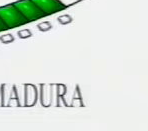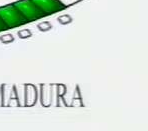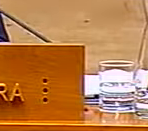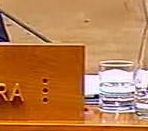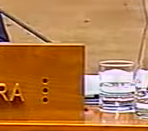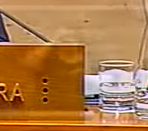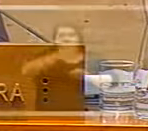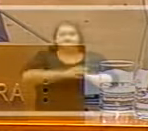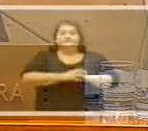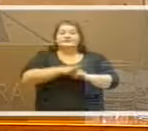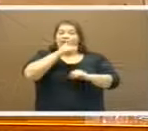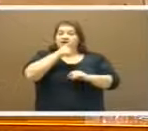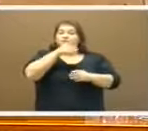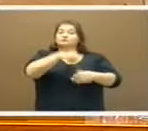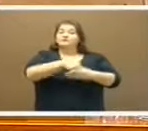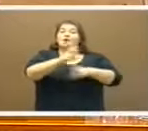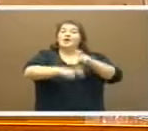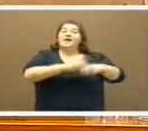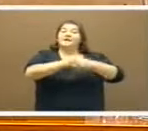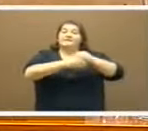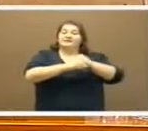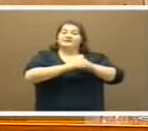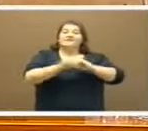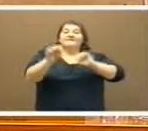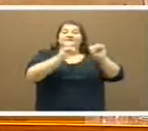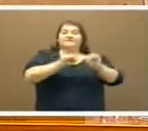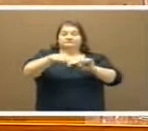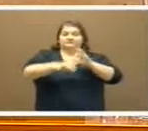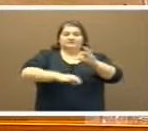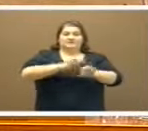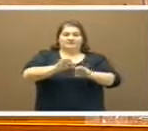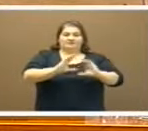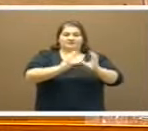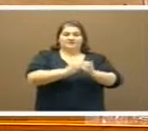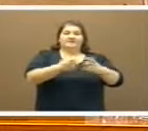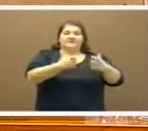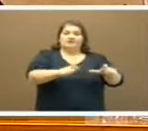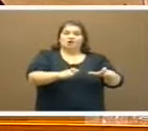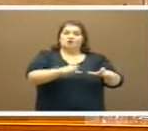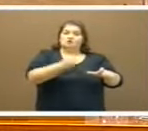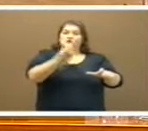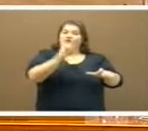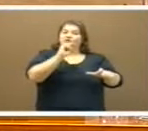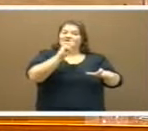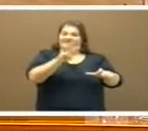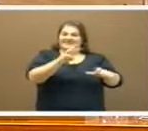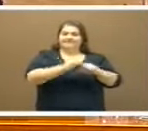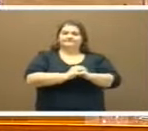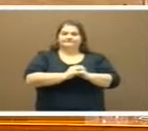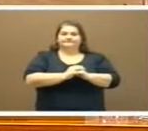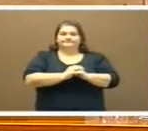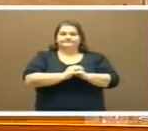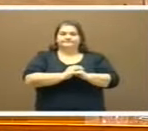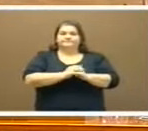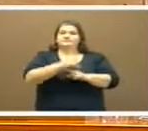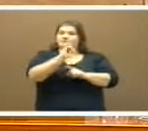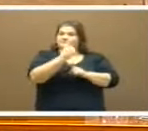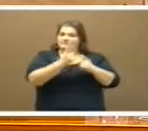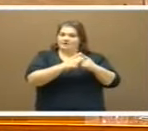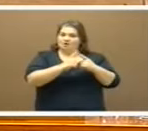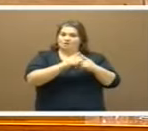Cultura. Pasamos a votar las enmiendas reservadas para su defensa ante este pleno, señorías, de la sección número 13. En primer